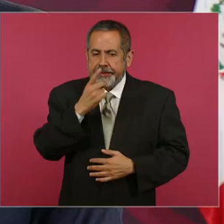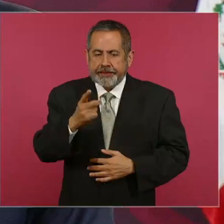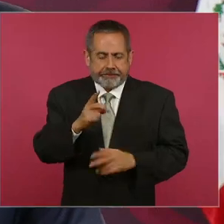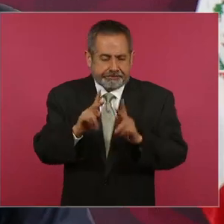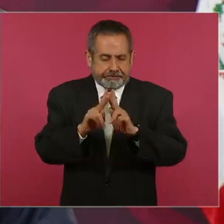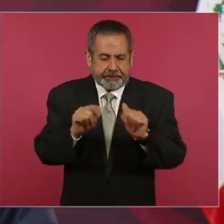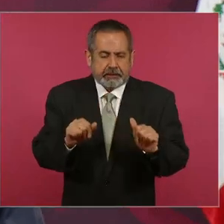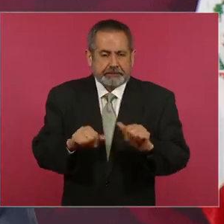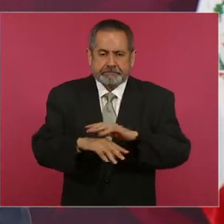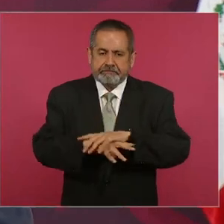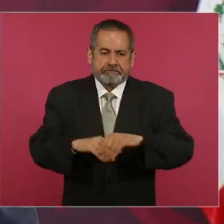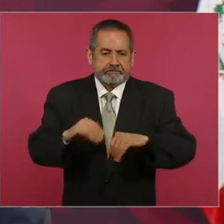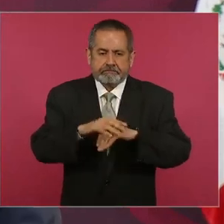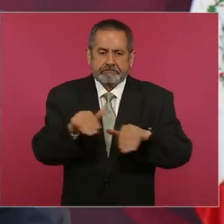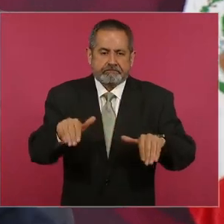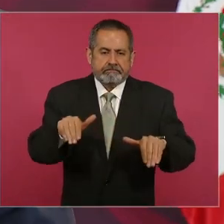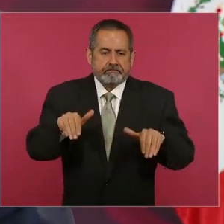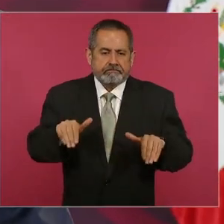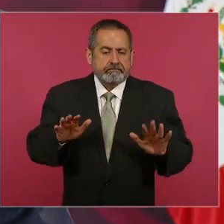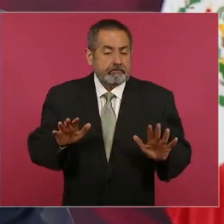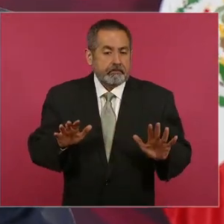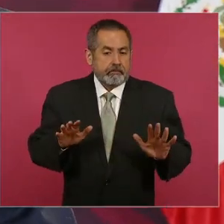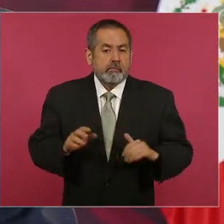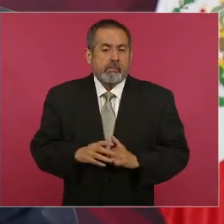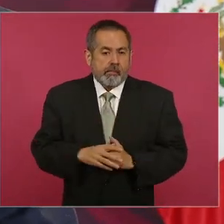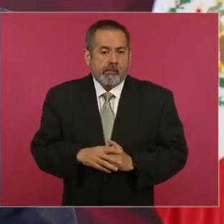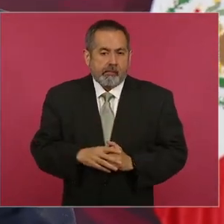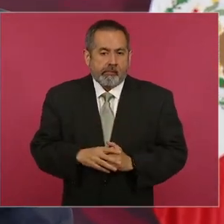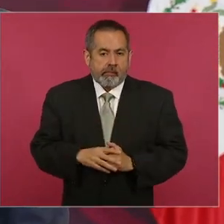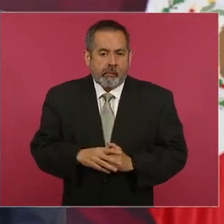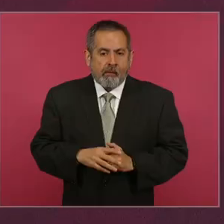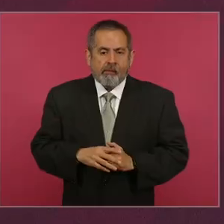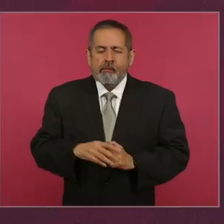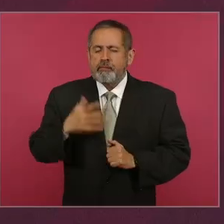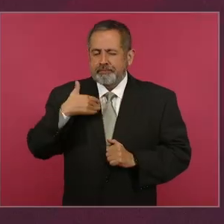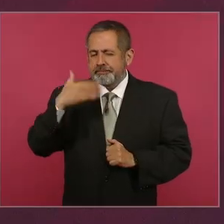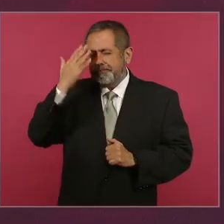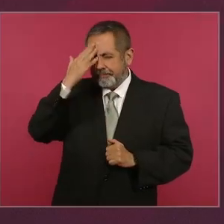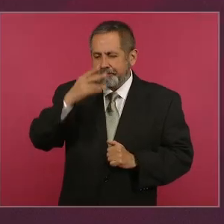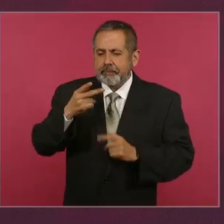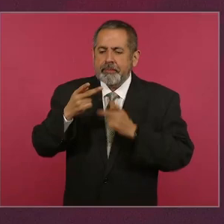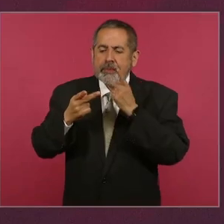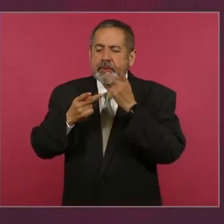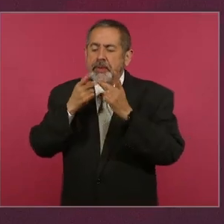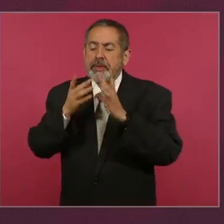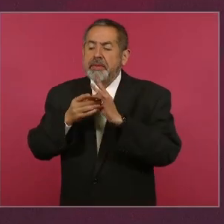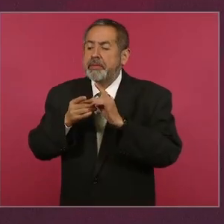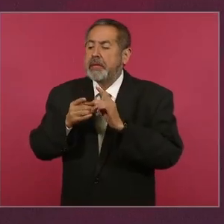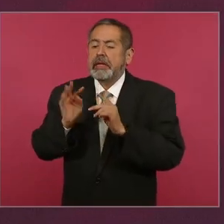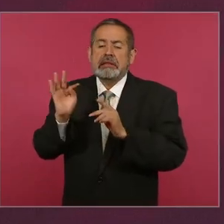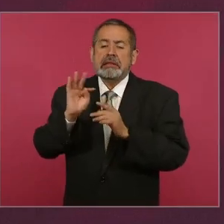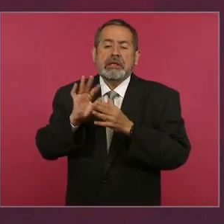se estaba tomando una postura, sabíamos que iba a venir